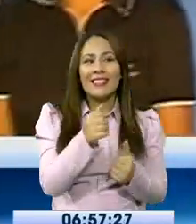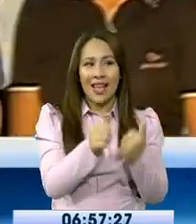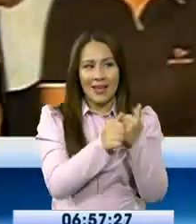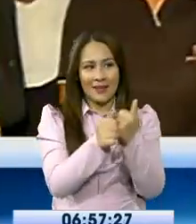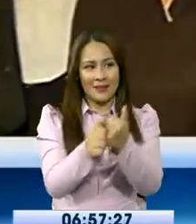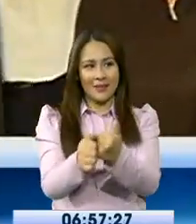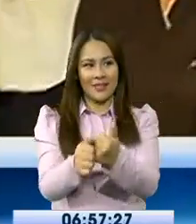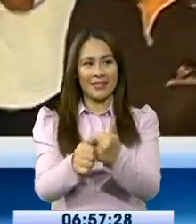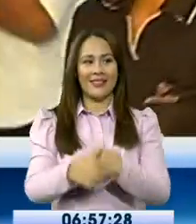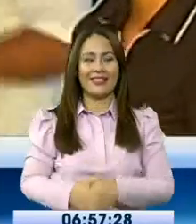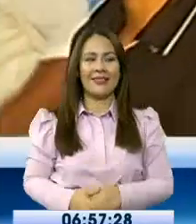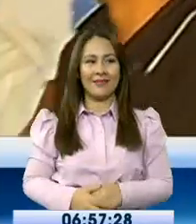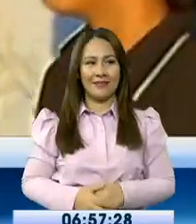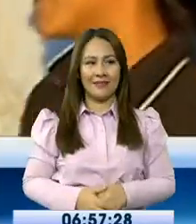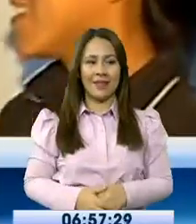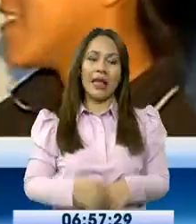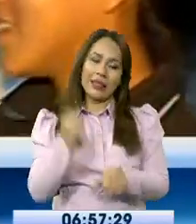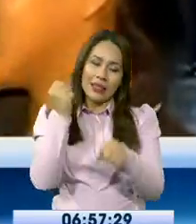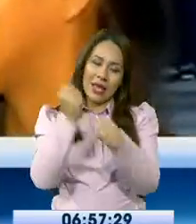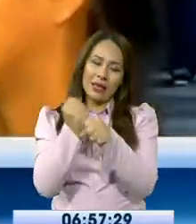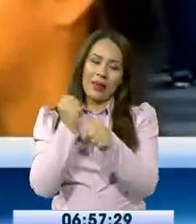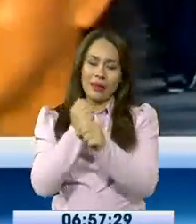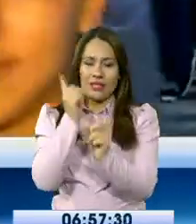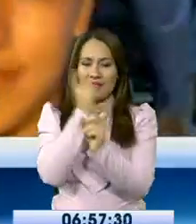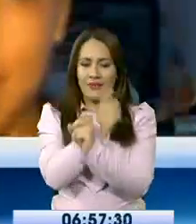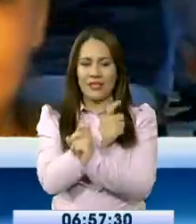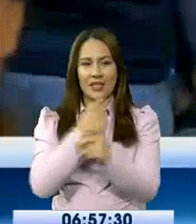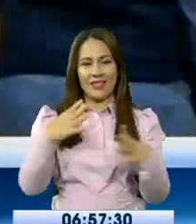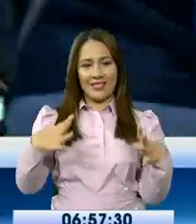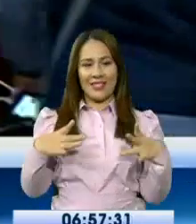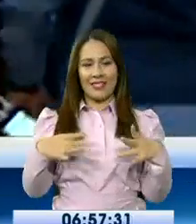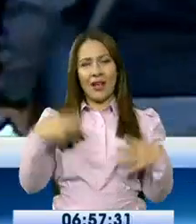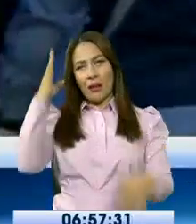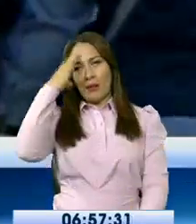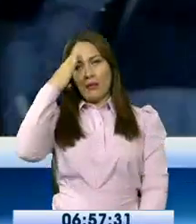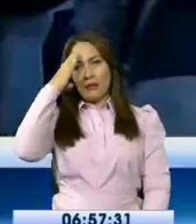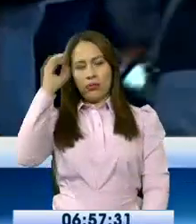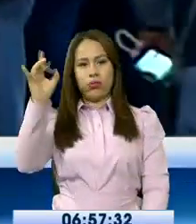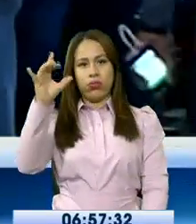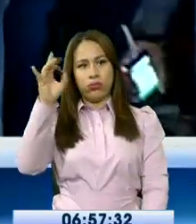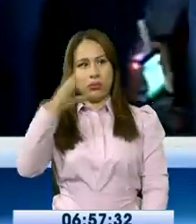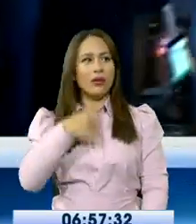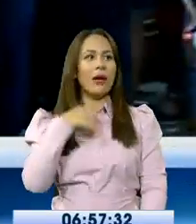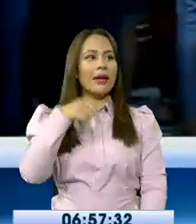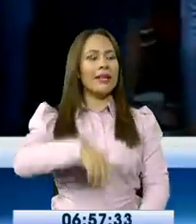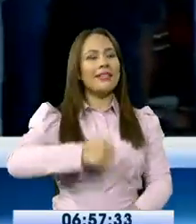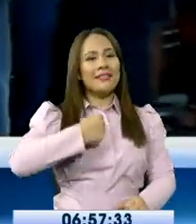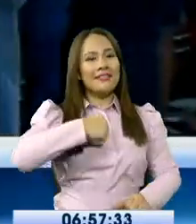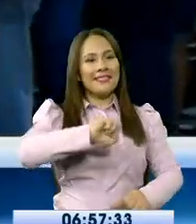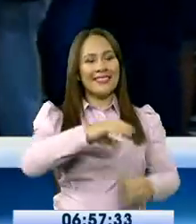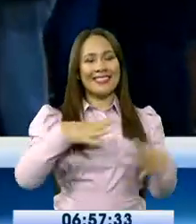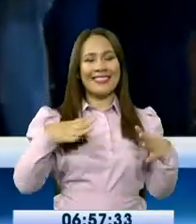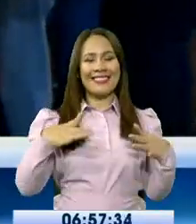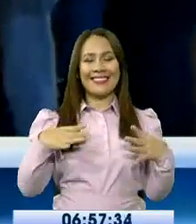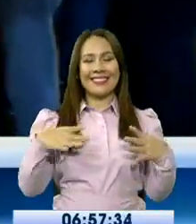desde... No, de repente por el trabajo, los quehaceres domésticos, se estresa bastante, ¿no? ¿Qué busca a través de este paseo?